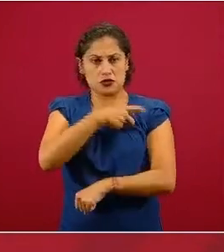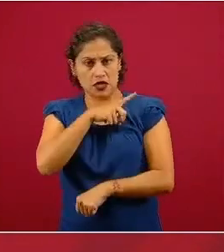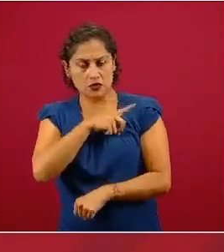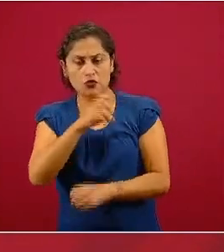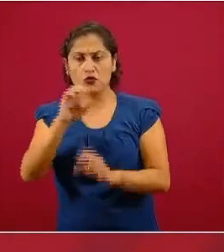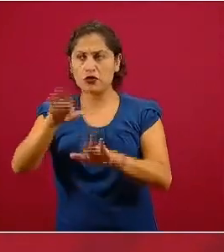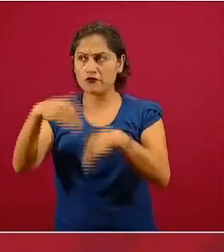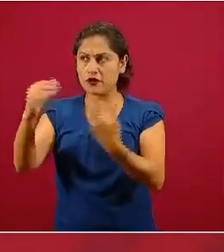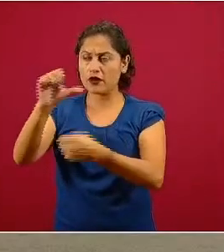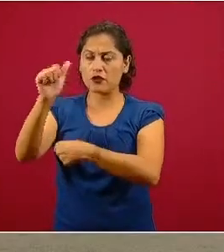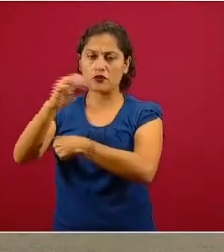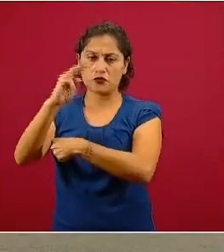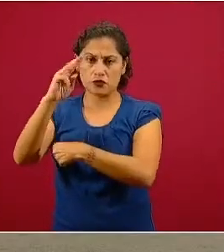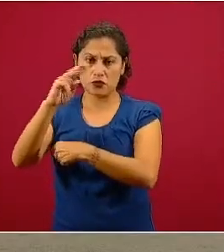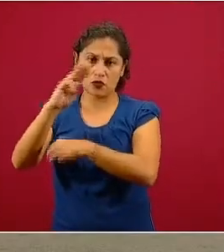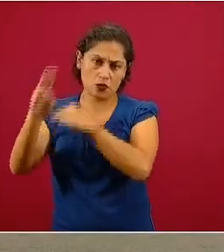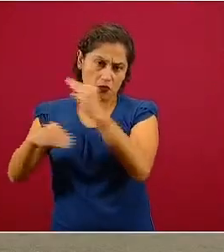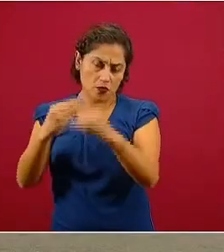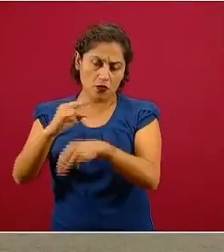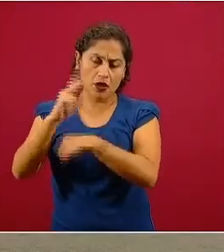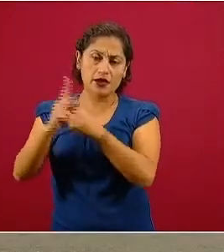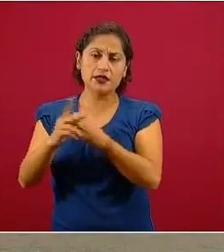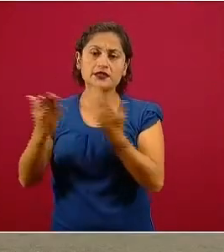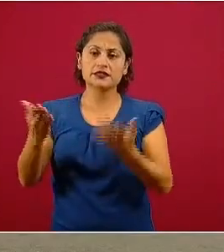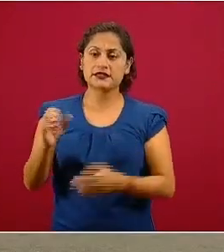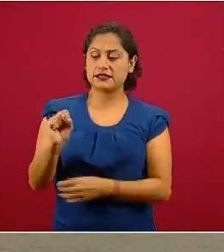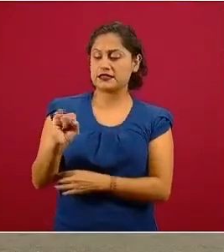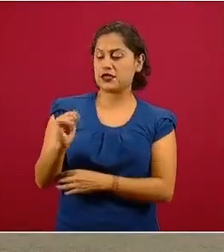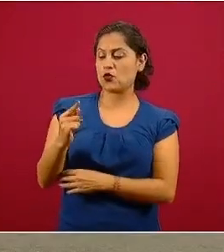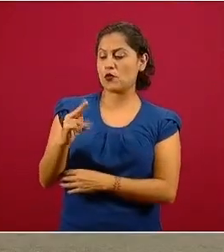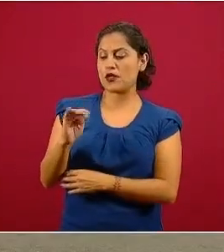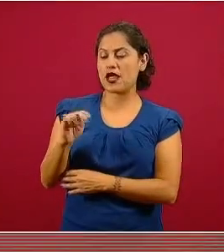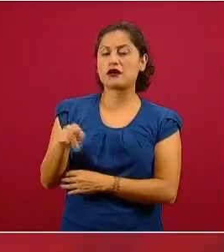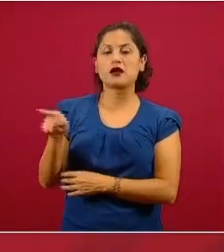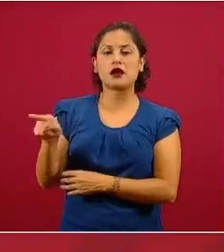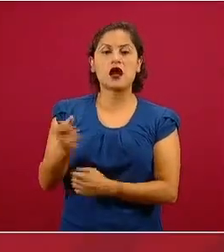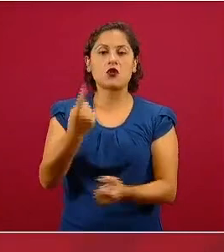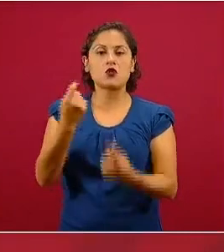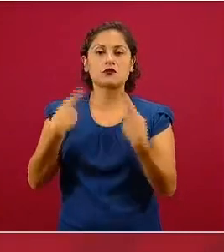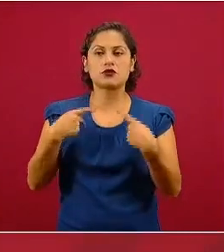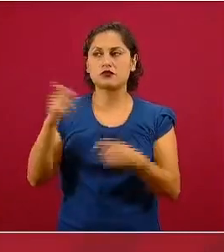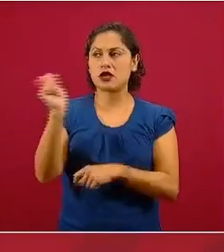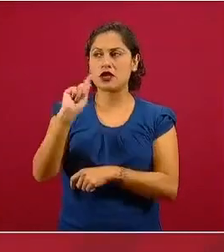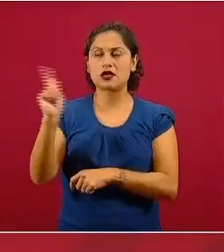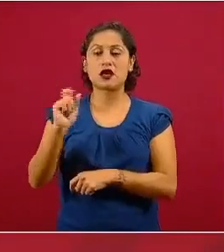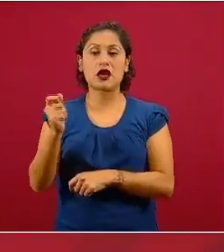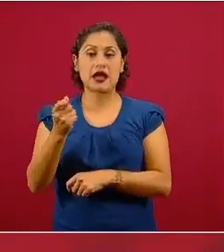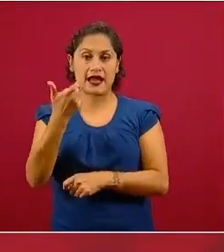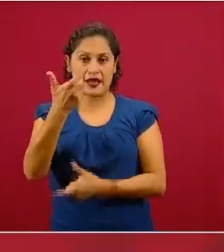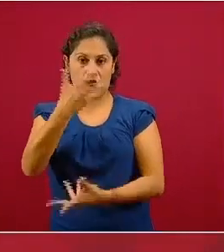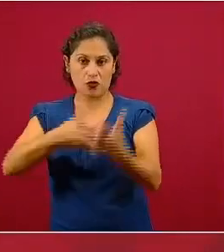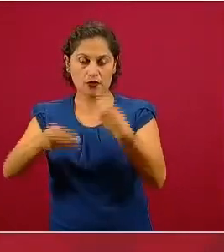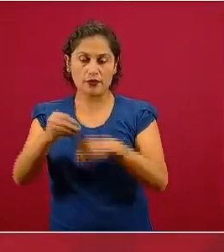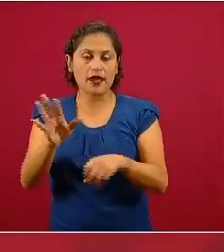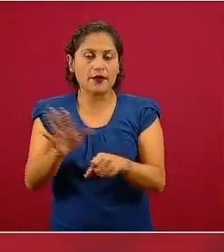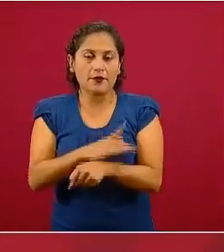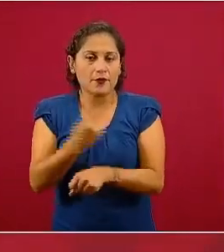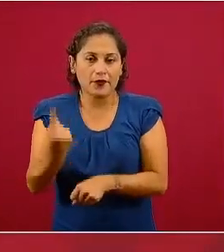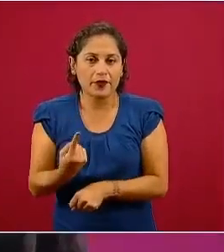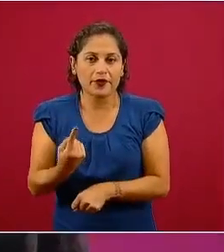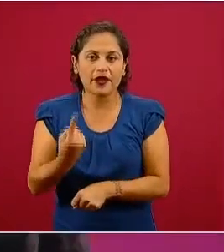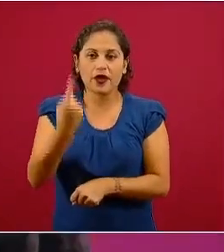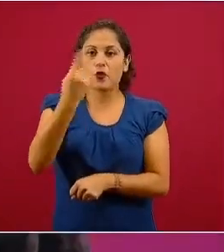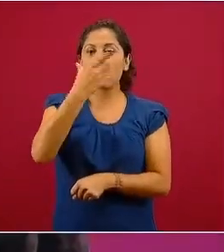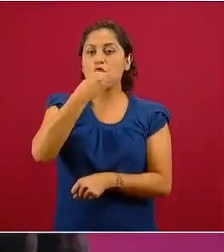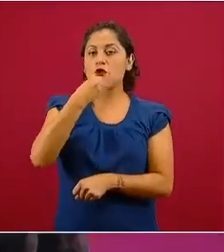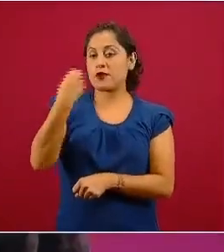mundo, impuestos piguvianos le llaman las personas expertas en economía, porque un famoso economista,